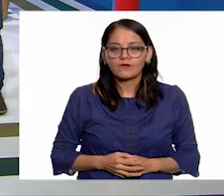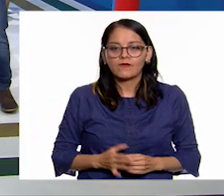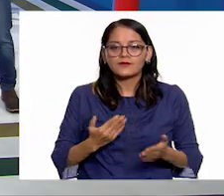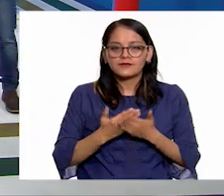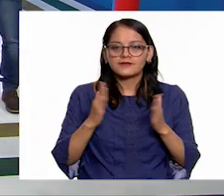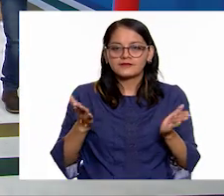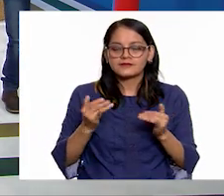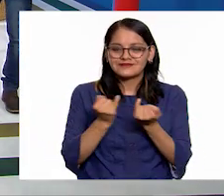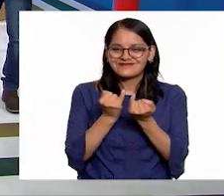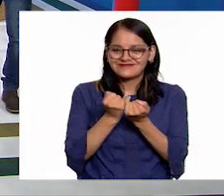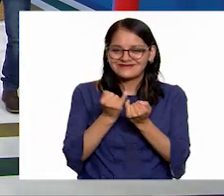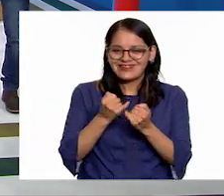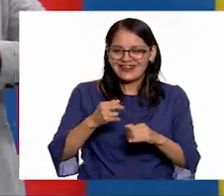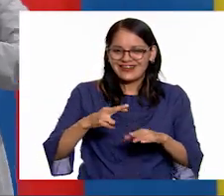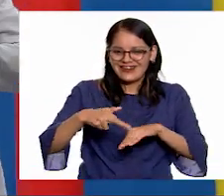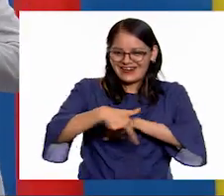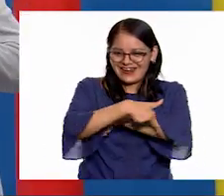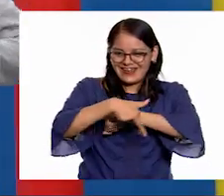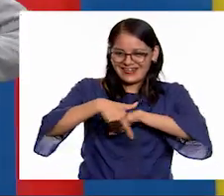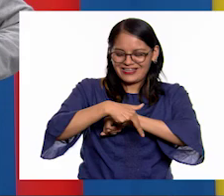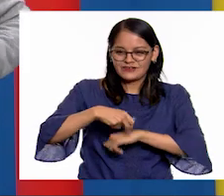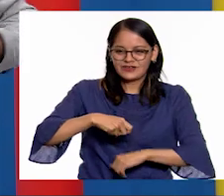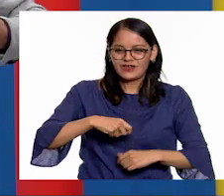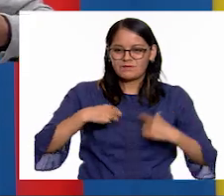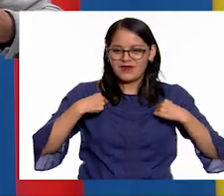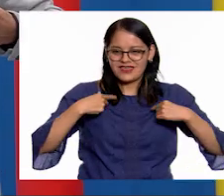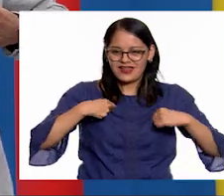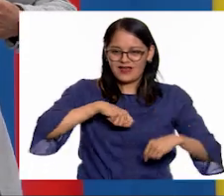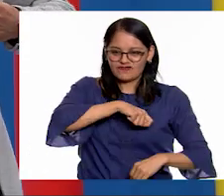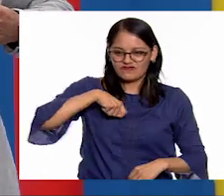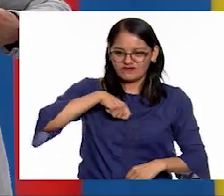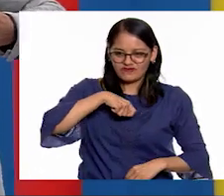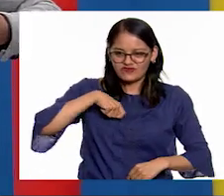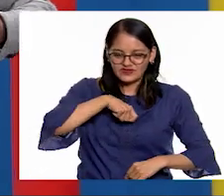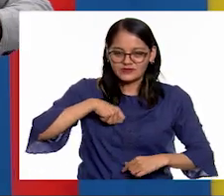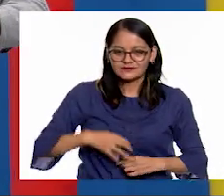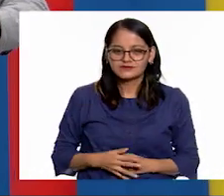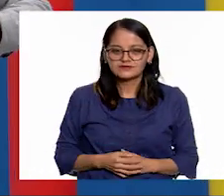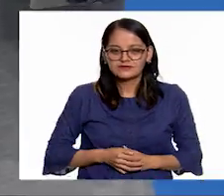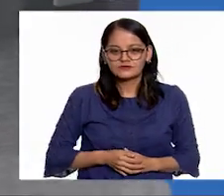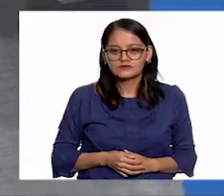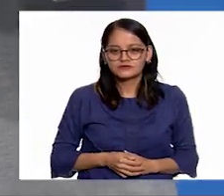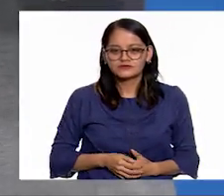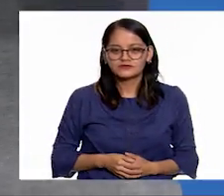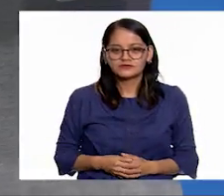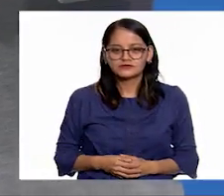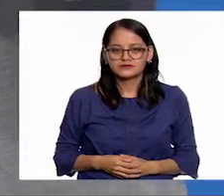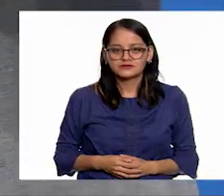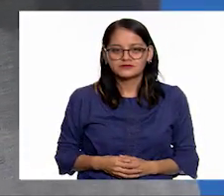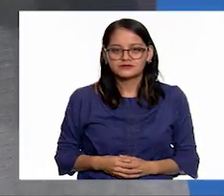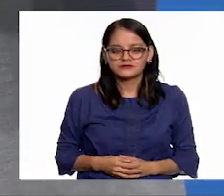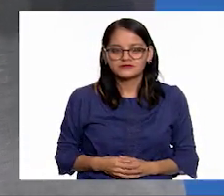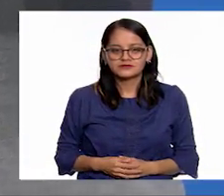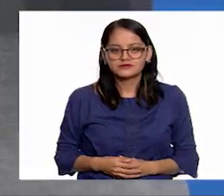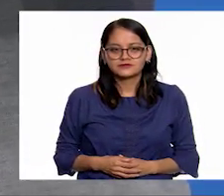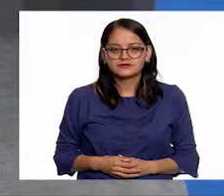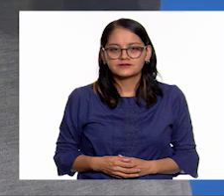vamos a frotar la regla, ¿no? Y vamos a ver qué pasa, a ver. Vamos a ver frotar qué muy bien, pasa. muy bien, muy bien, muy bien, muy bien.